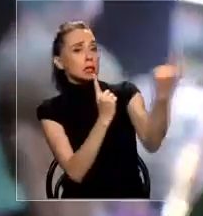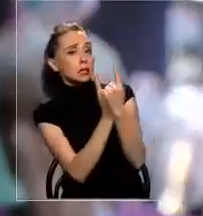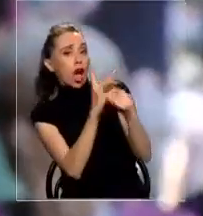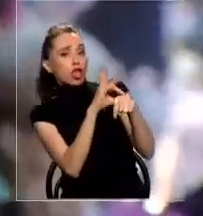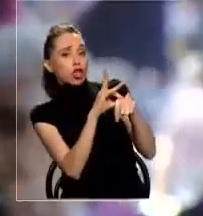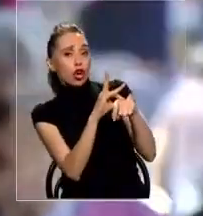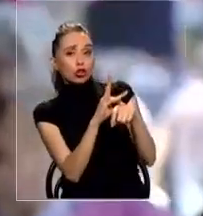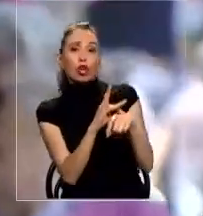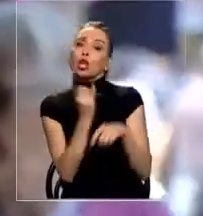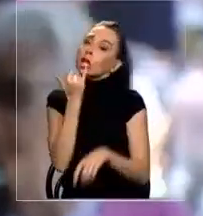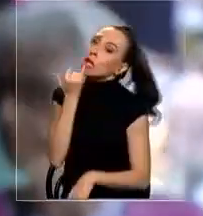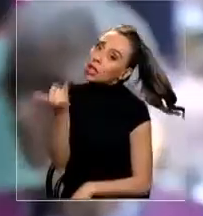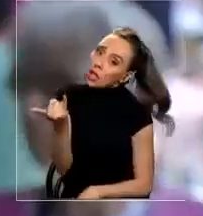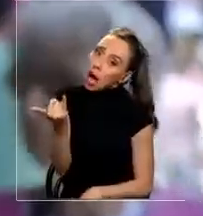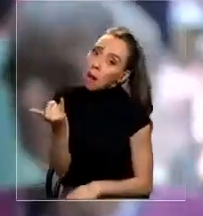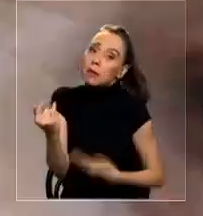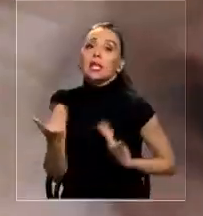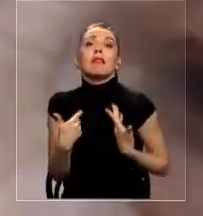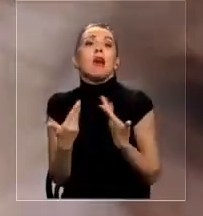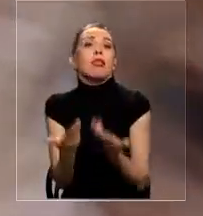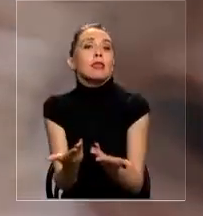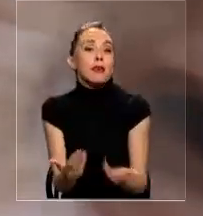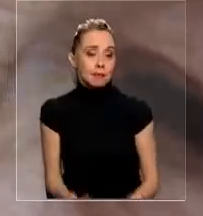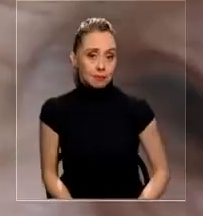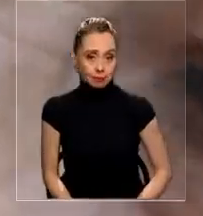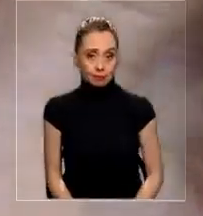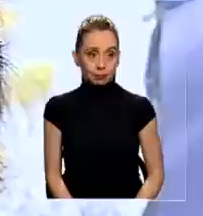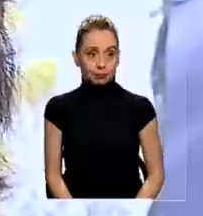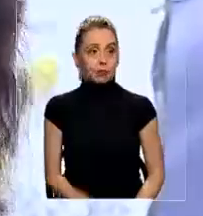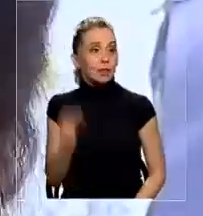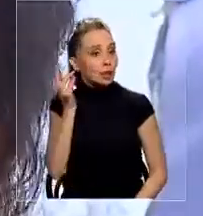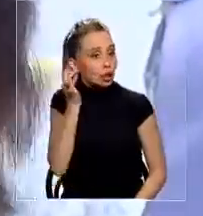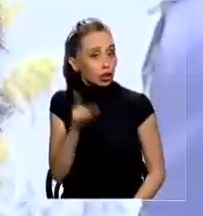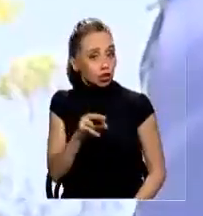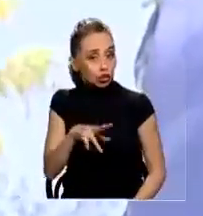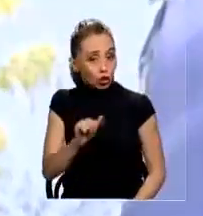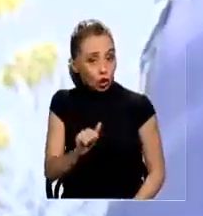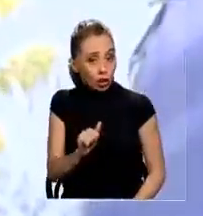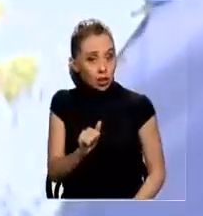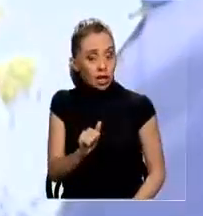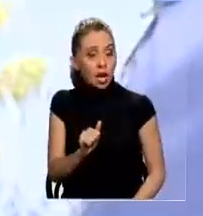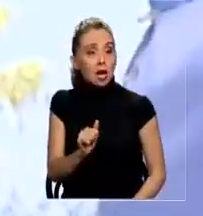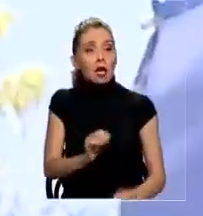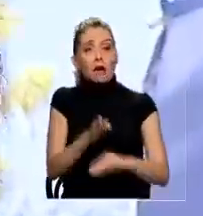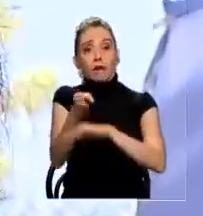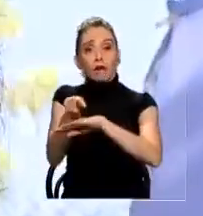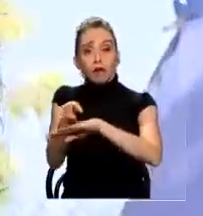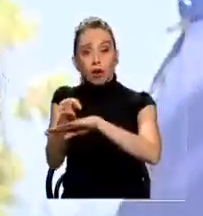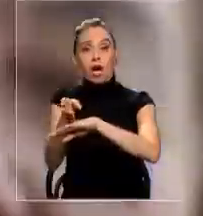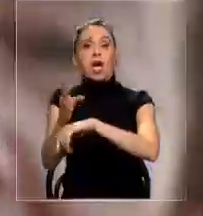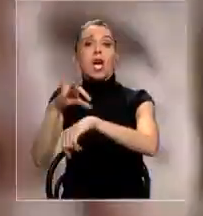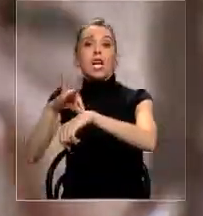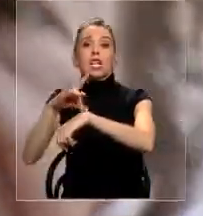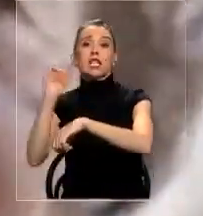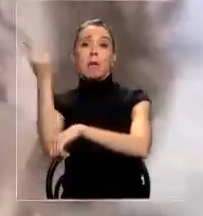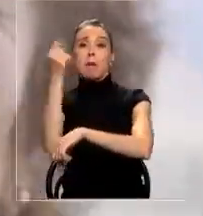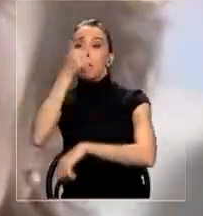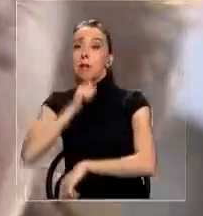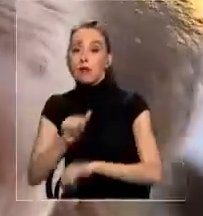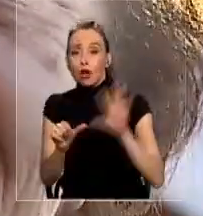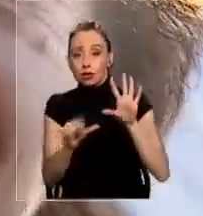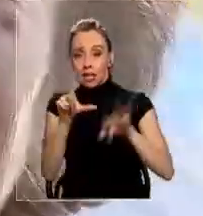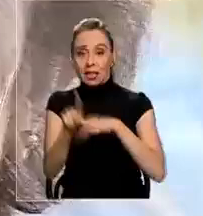se dignen a llamarte y atenderte. Sonia ha debido recurrir a la atención privada, dice. Tiene